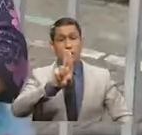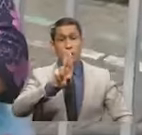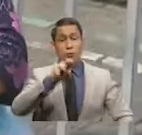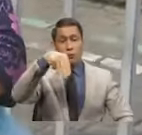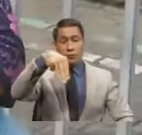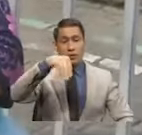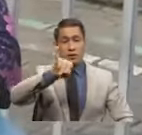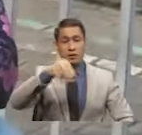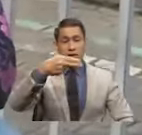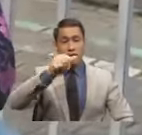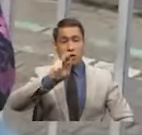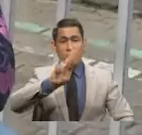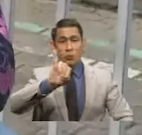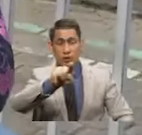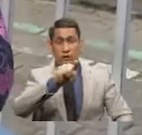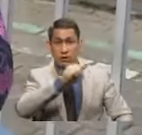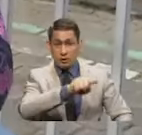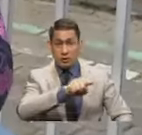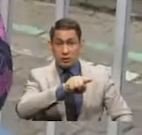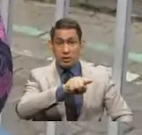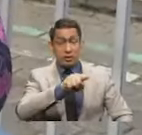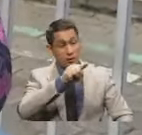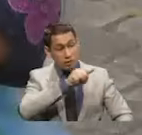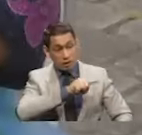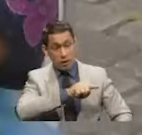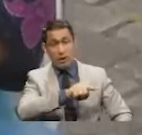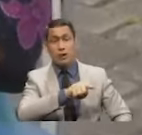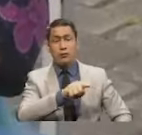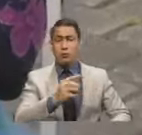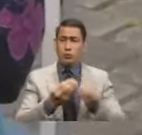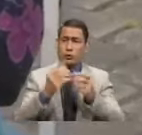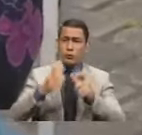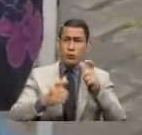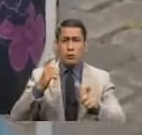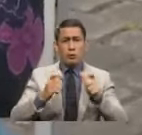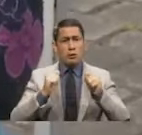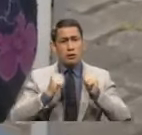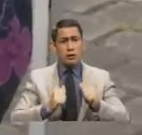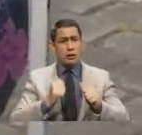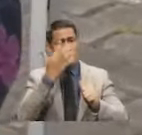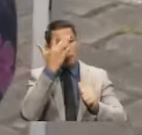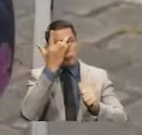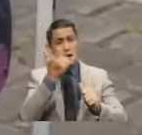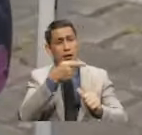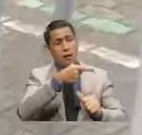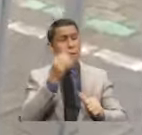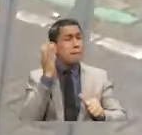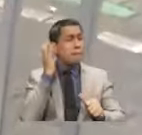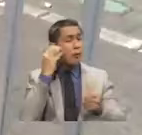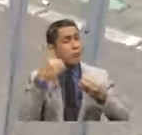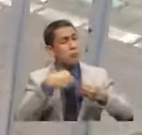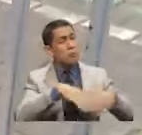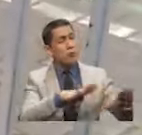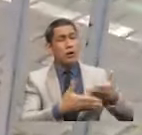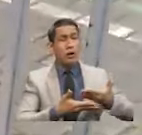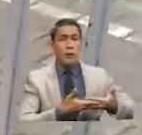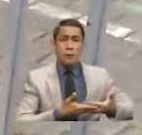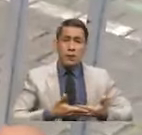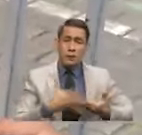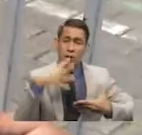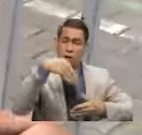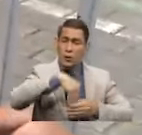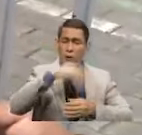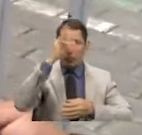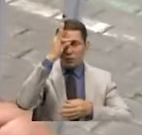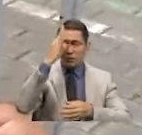familia que supieron de lo ocurrido lamentaron el accionar de la mujer, que ahora es intensamente buscada por la policía. Madre mía, no, eso es